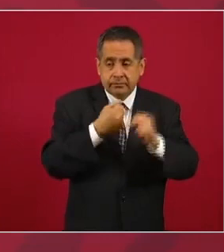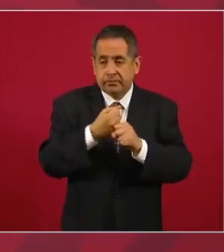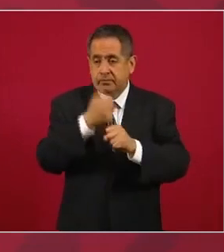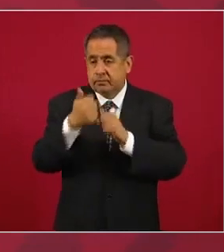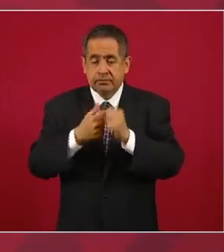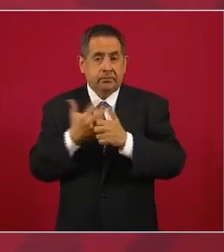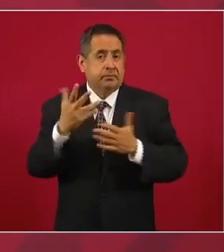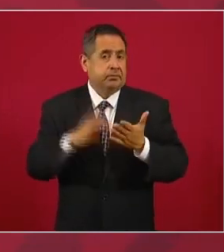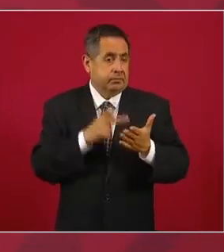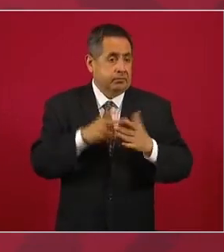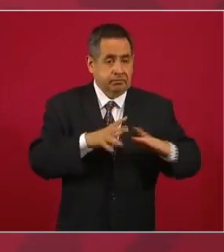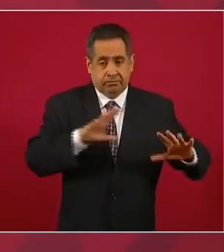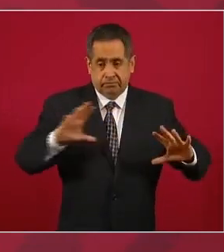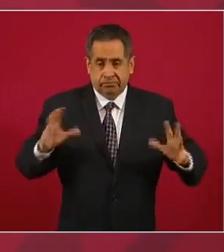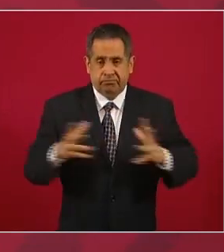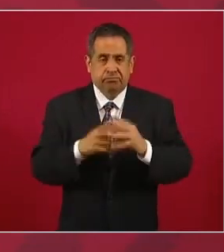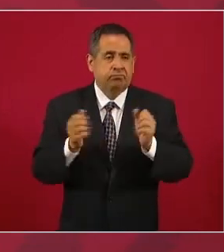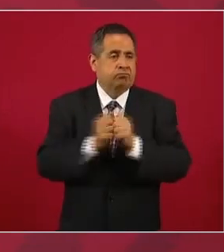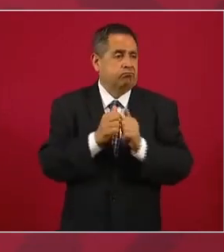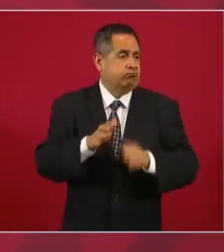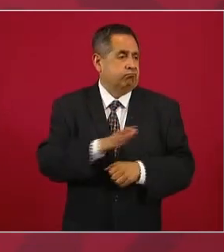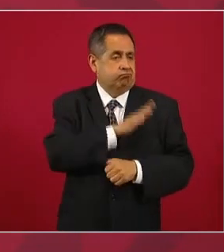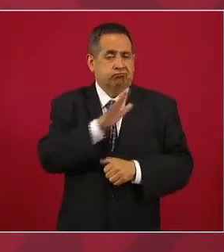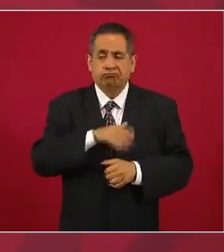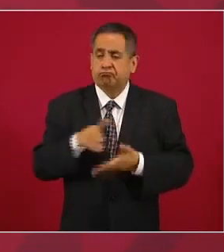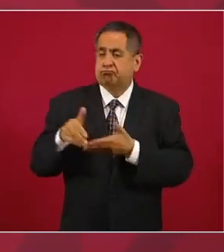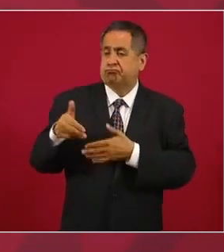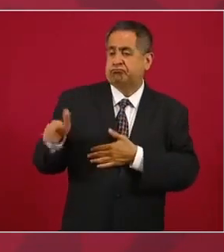y económico elitista,